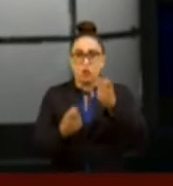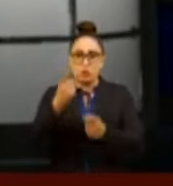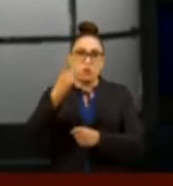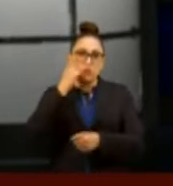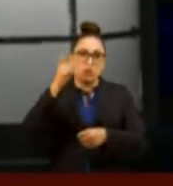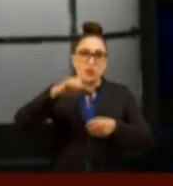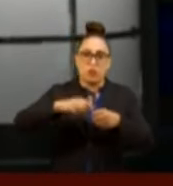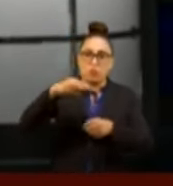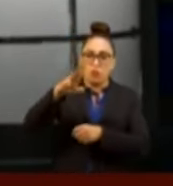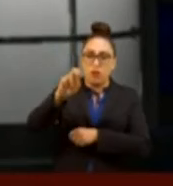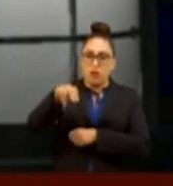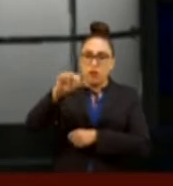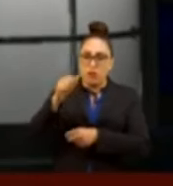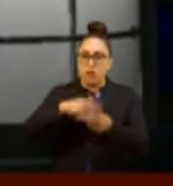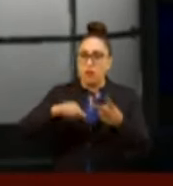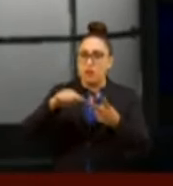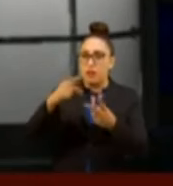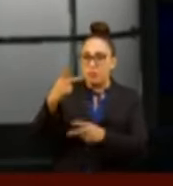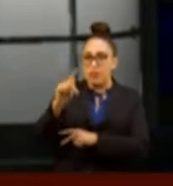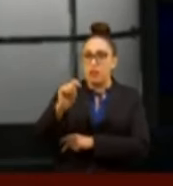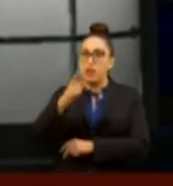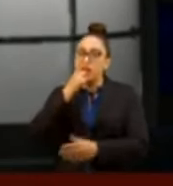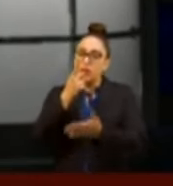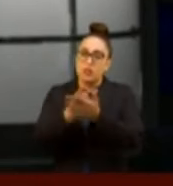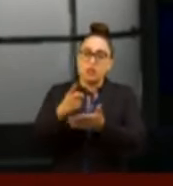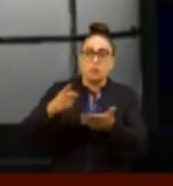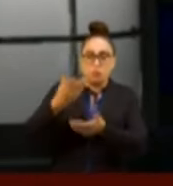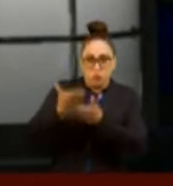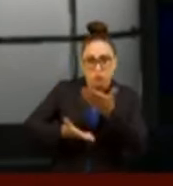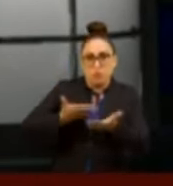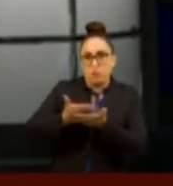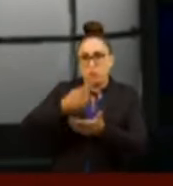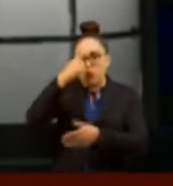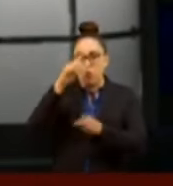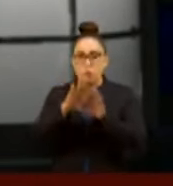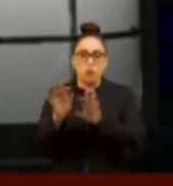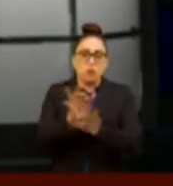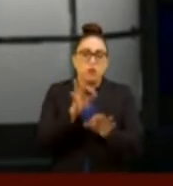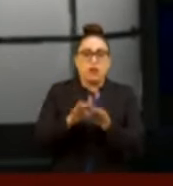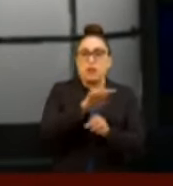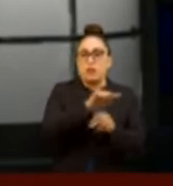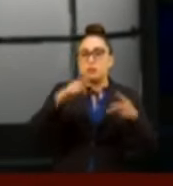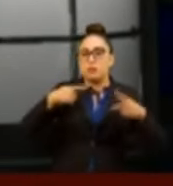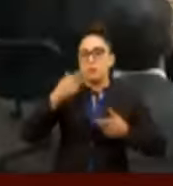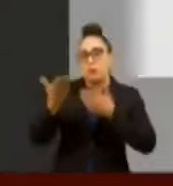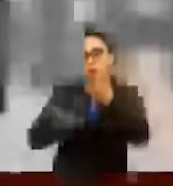y del PT aseguraron que la reforma pretende legitimar lo que demanda el pueblo de México.